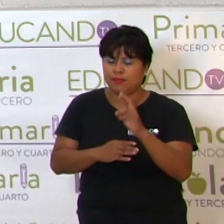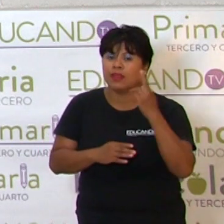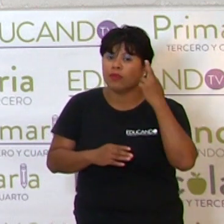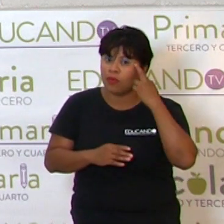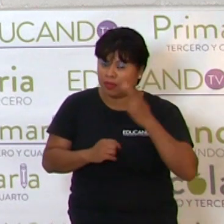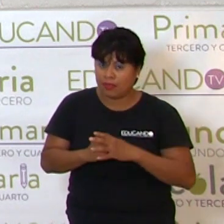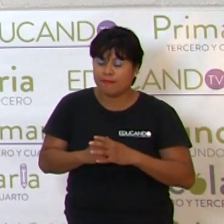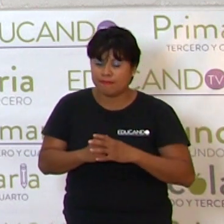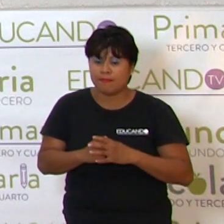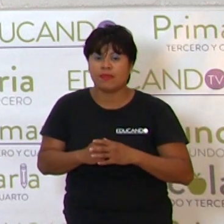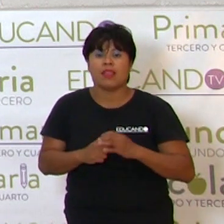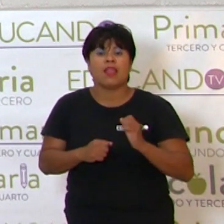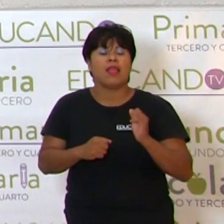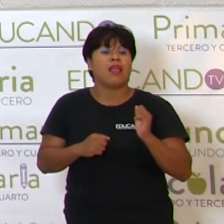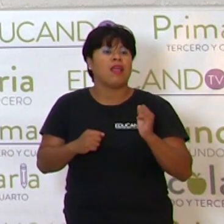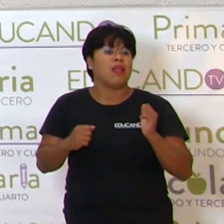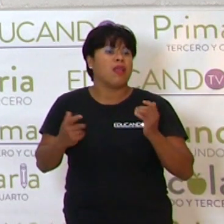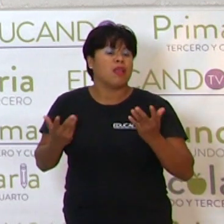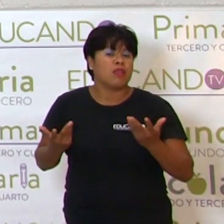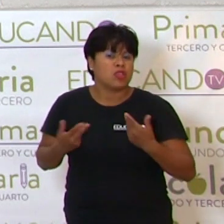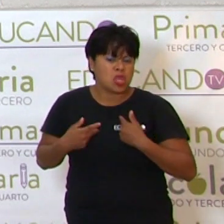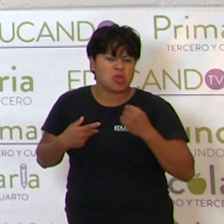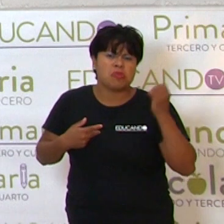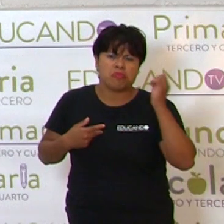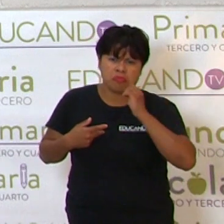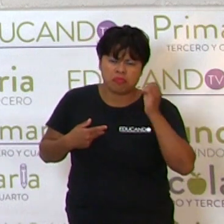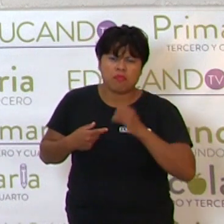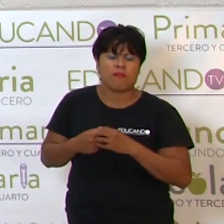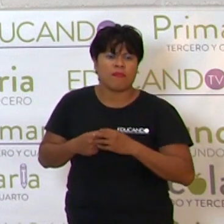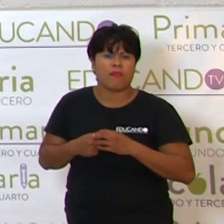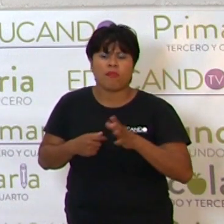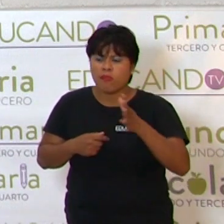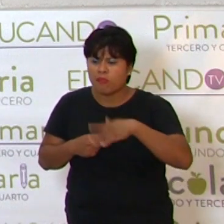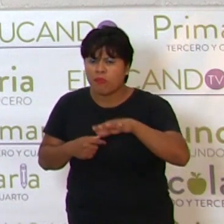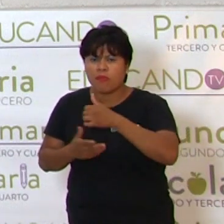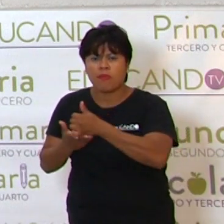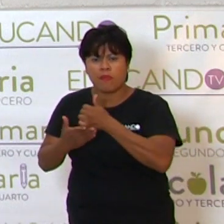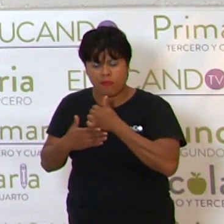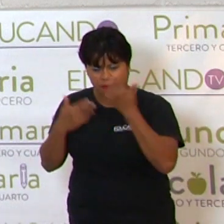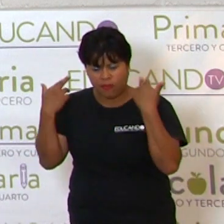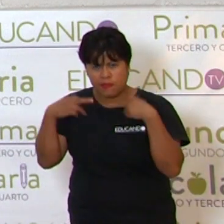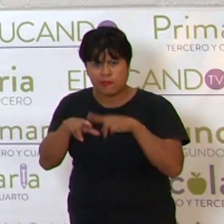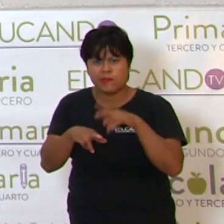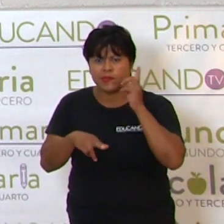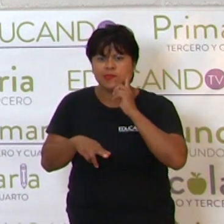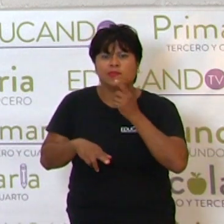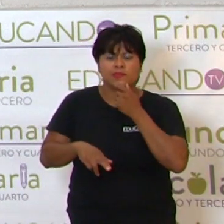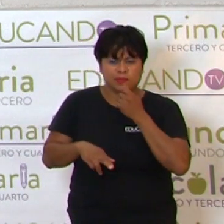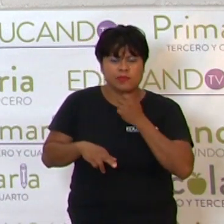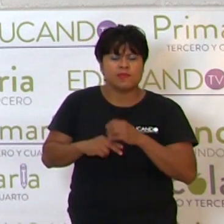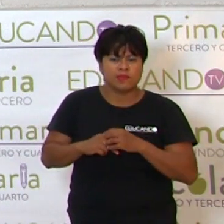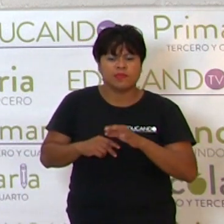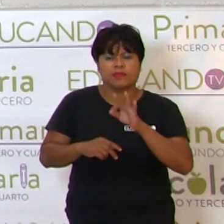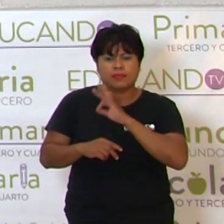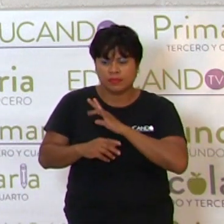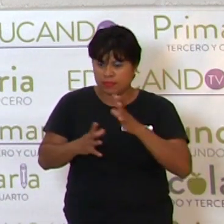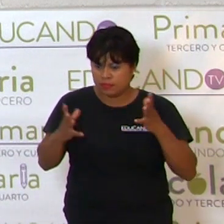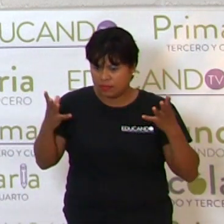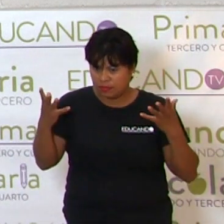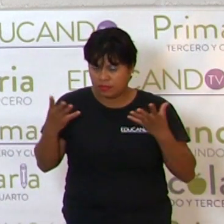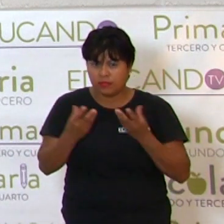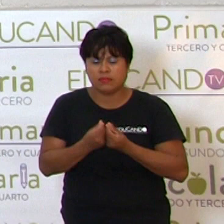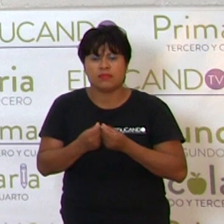recuerden, yo sugiero que busquen ayuda de un profesor o una profesora y que entre